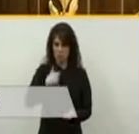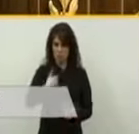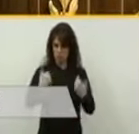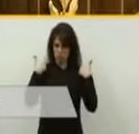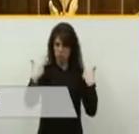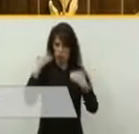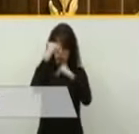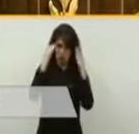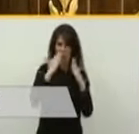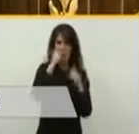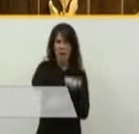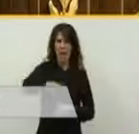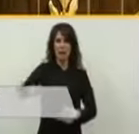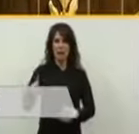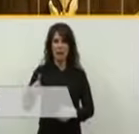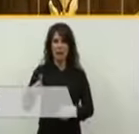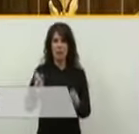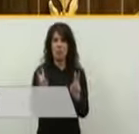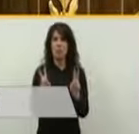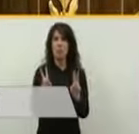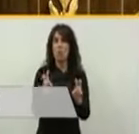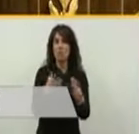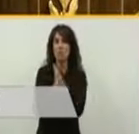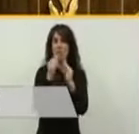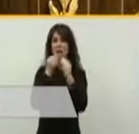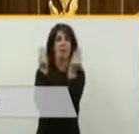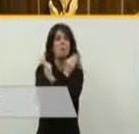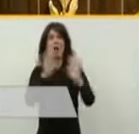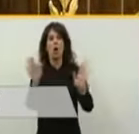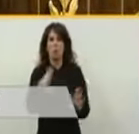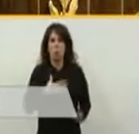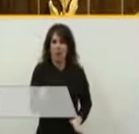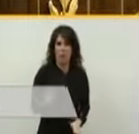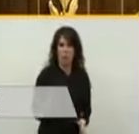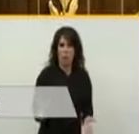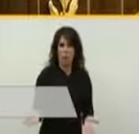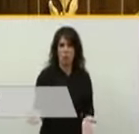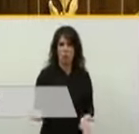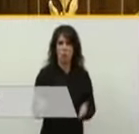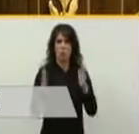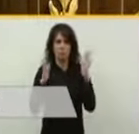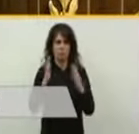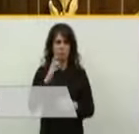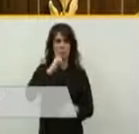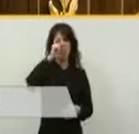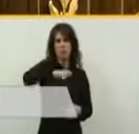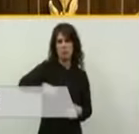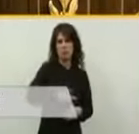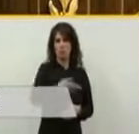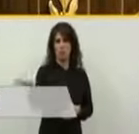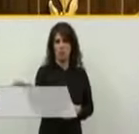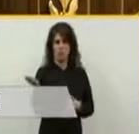es necesariamente lo mejor. A nadie se le ocurre, por mucho afán de novedad que le